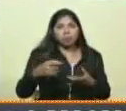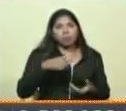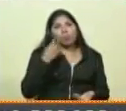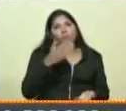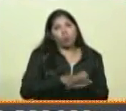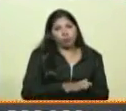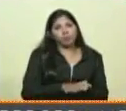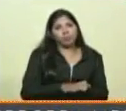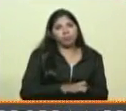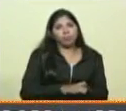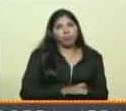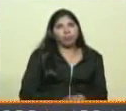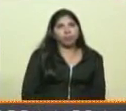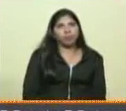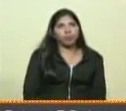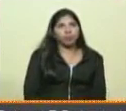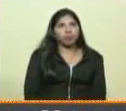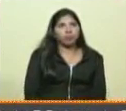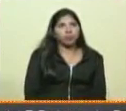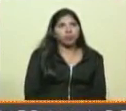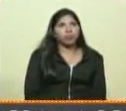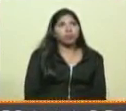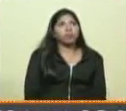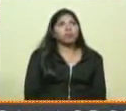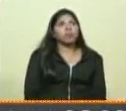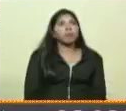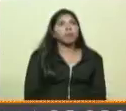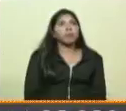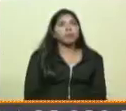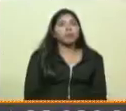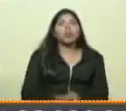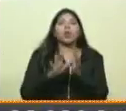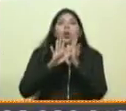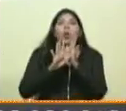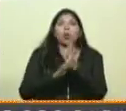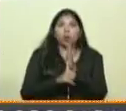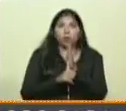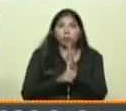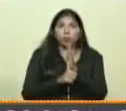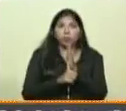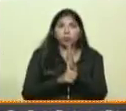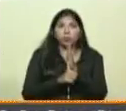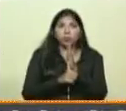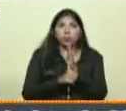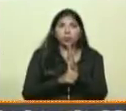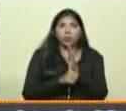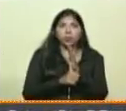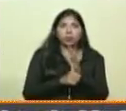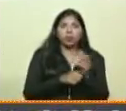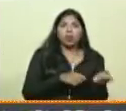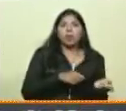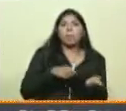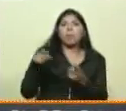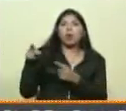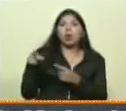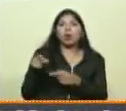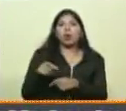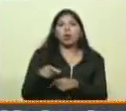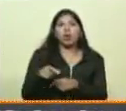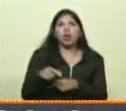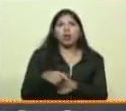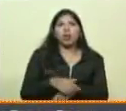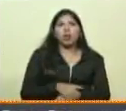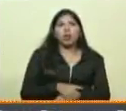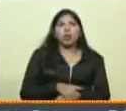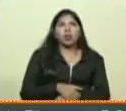Después vamos a la parte de el robo y el hurto y el traslado hacia Aruba. Yo le voy a hacer una... Ustedes van a